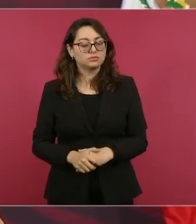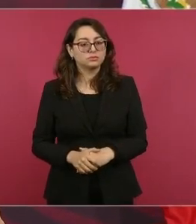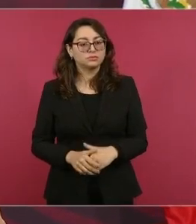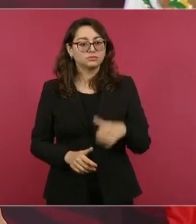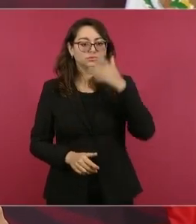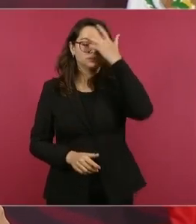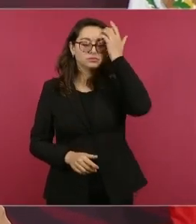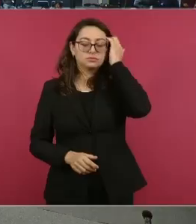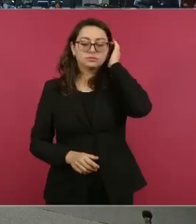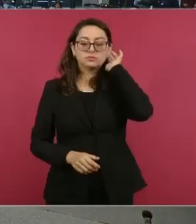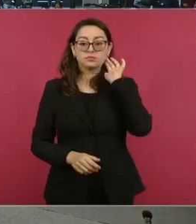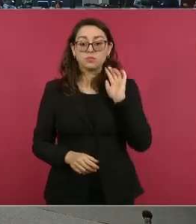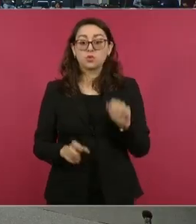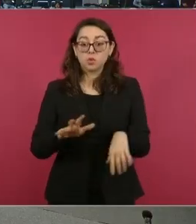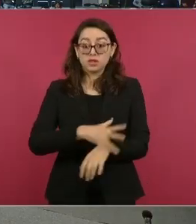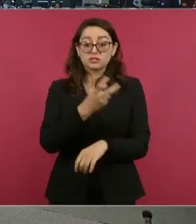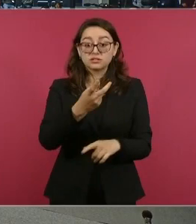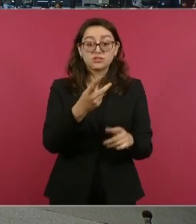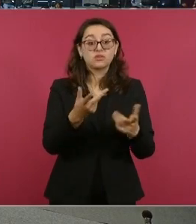Es para beneficio